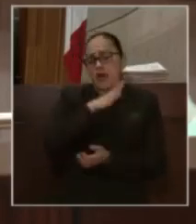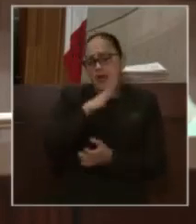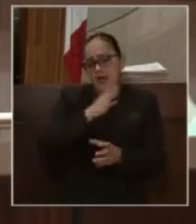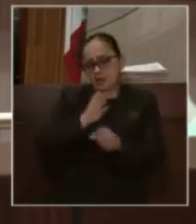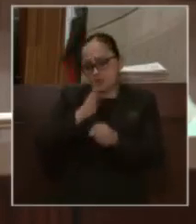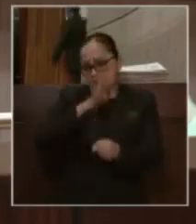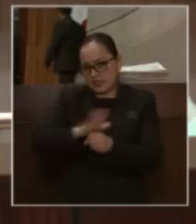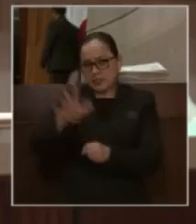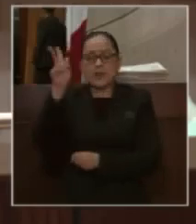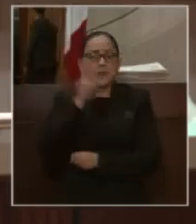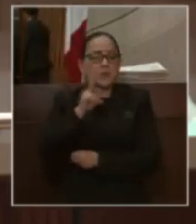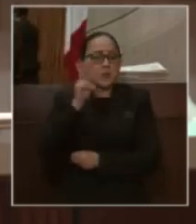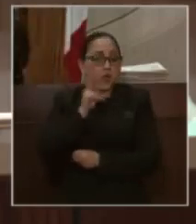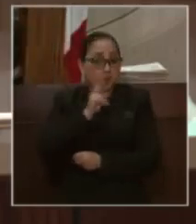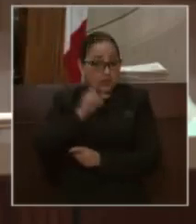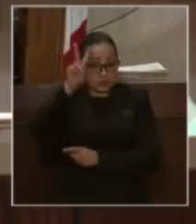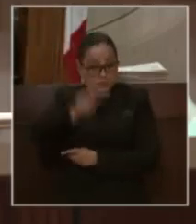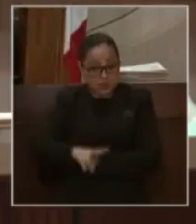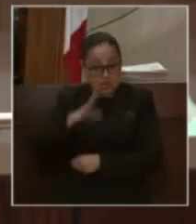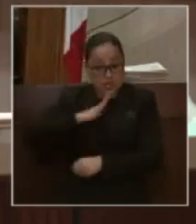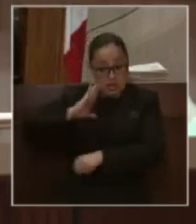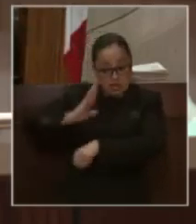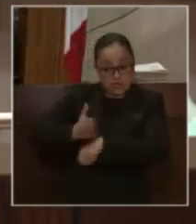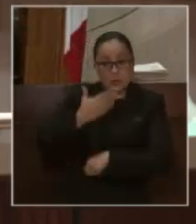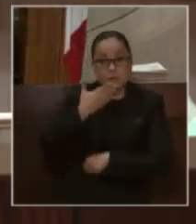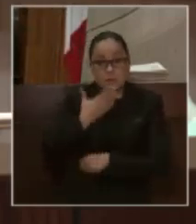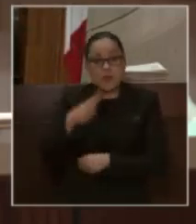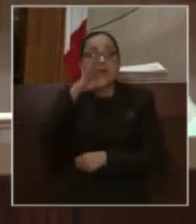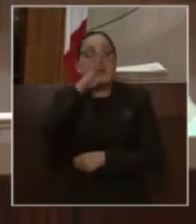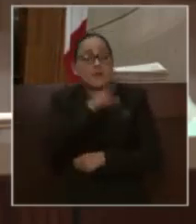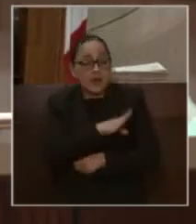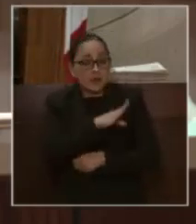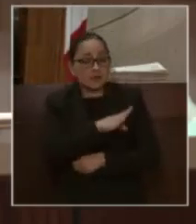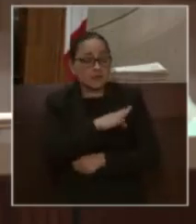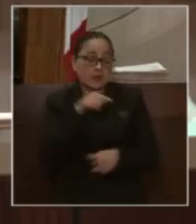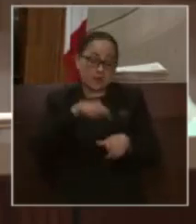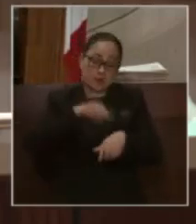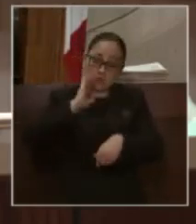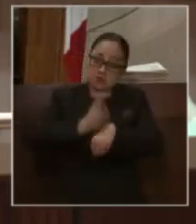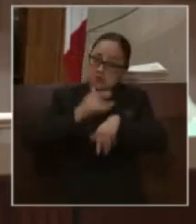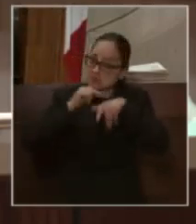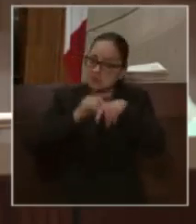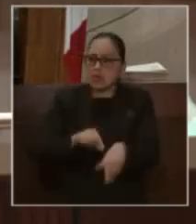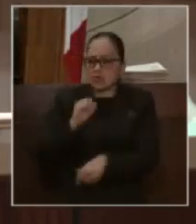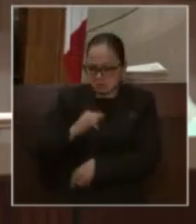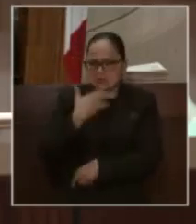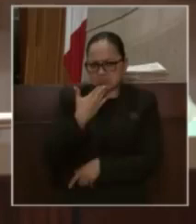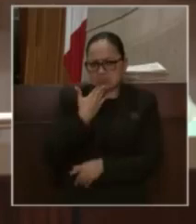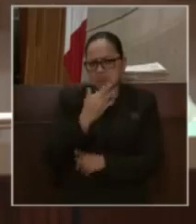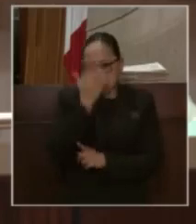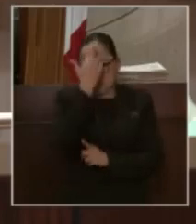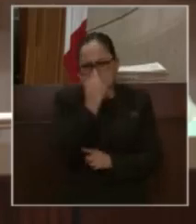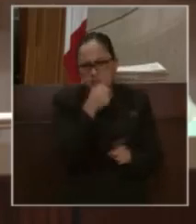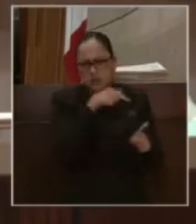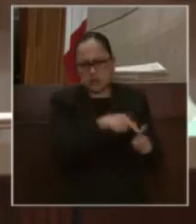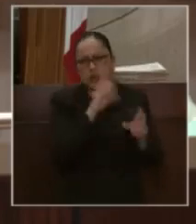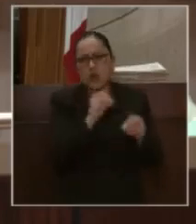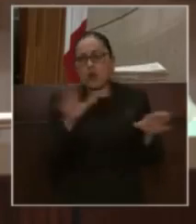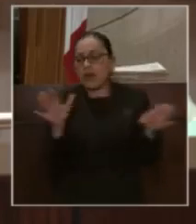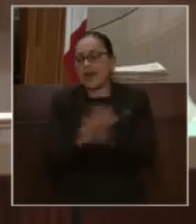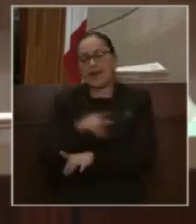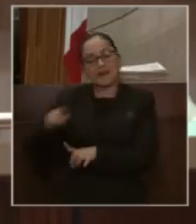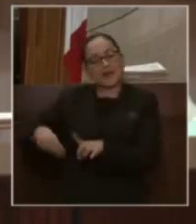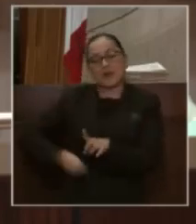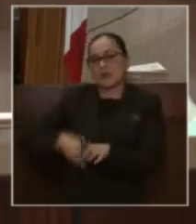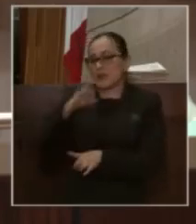para confirmar que dicha sanción pues se mantenga o se modifique, o